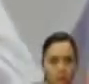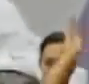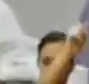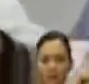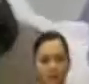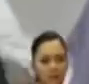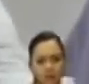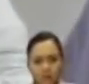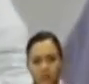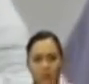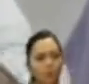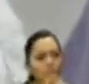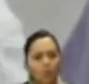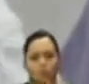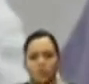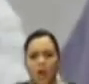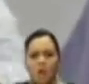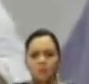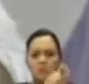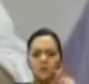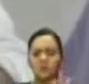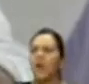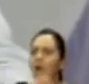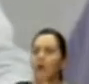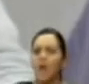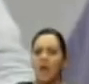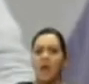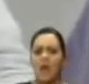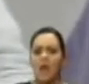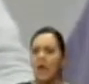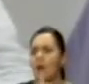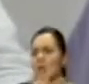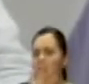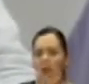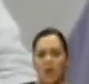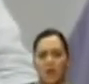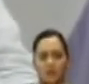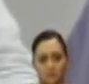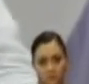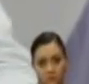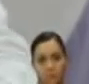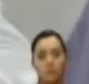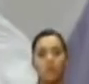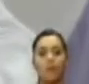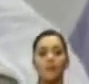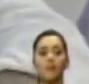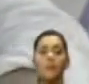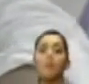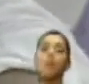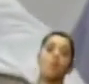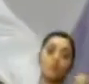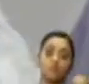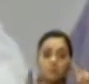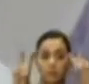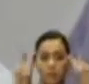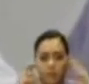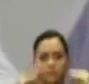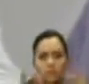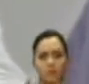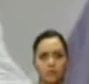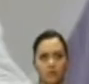necesidades todavía clamorosas en una inmensa cantidad de gente. Y por si acaso, ¿cómo se manipulan también